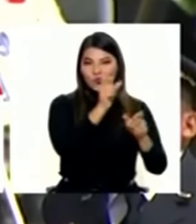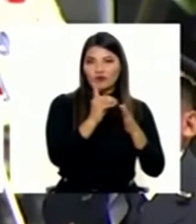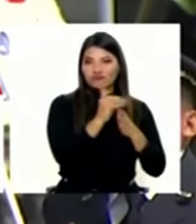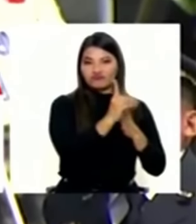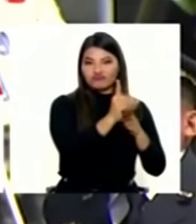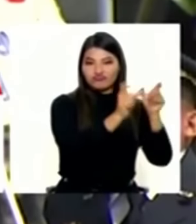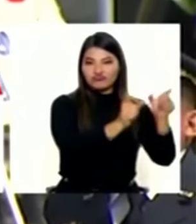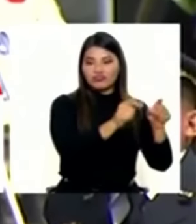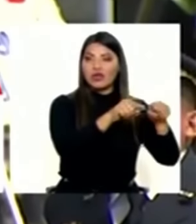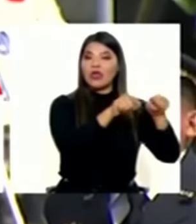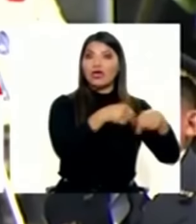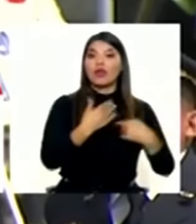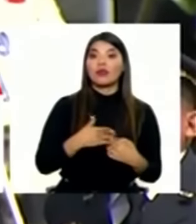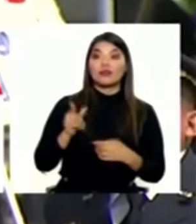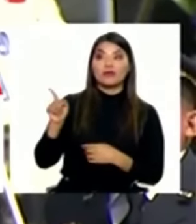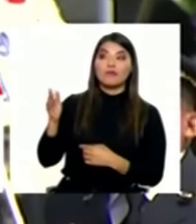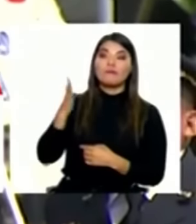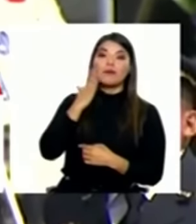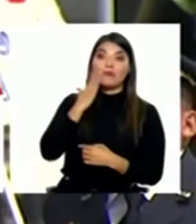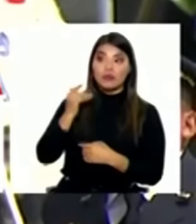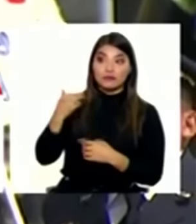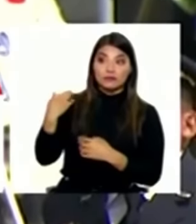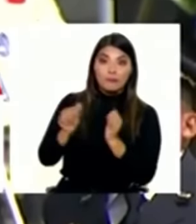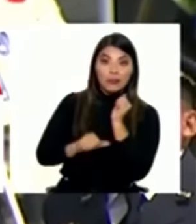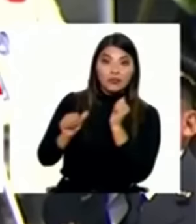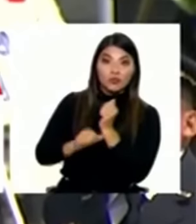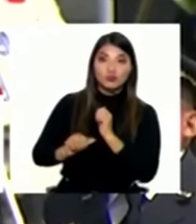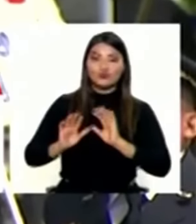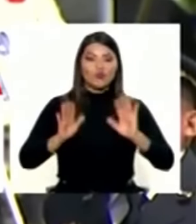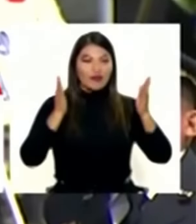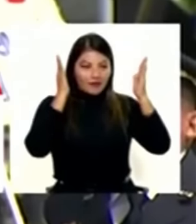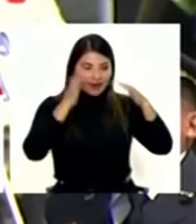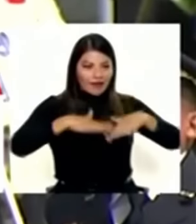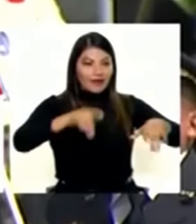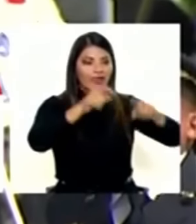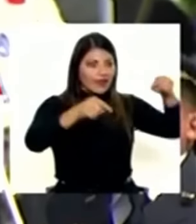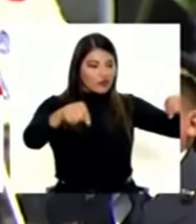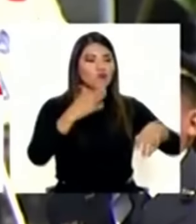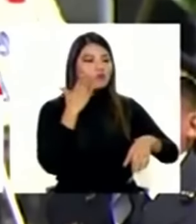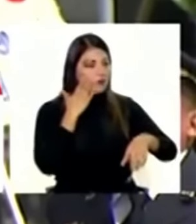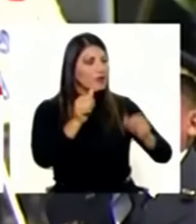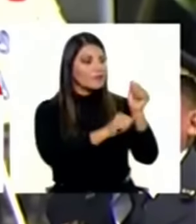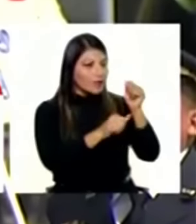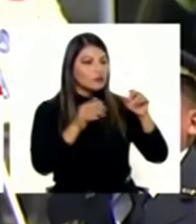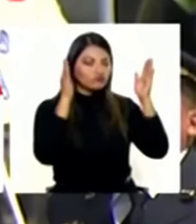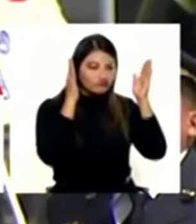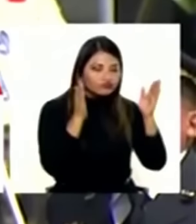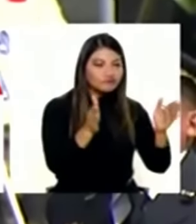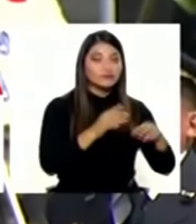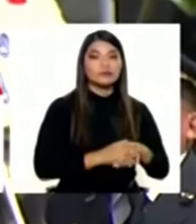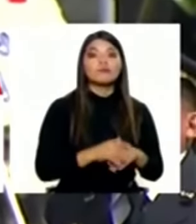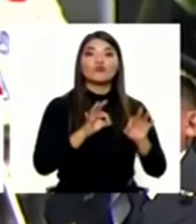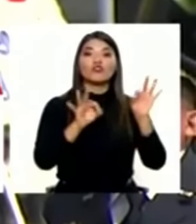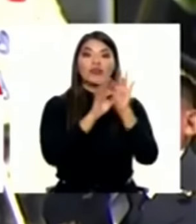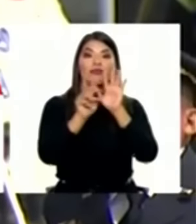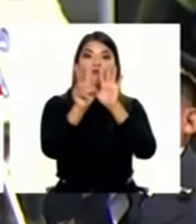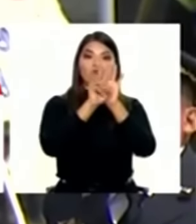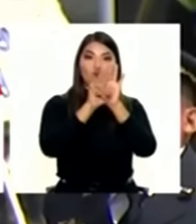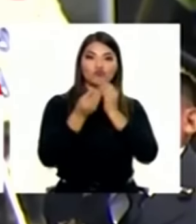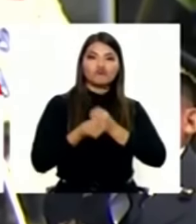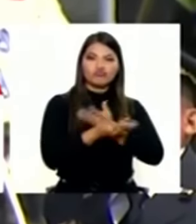estos son mi madre y mis hermanos. El que cumple la voluntad